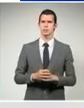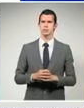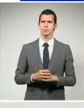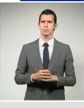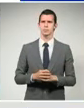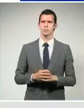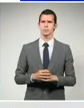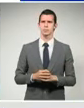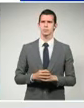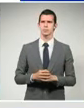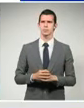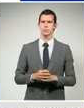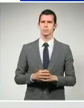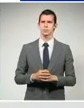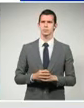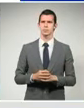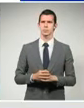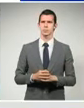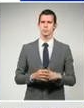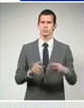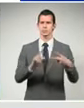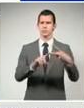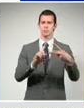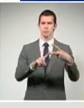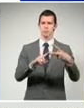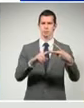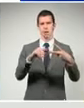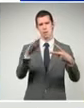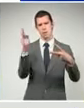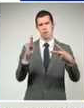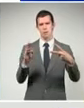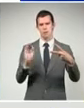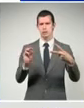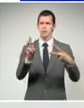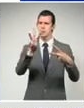566.818, Brasil en segundo lugar con